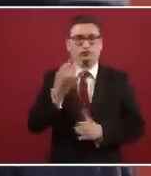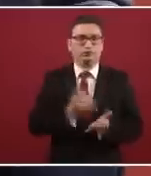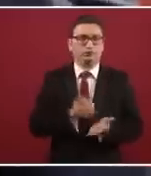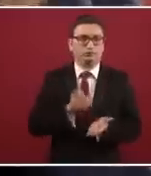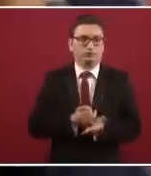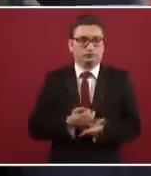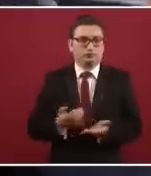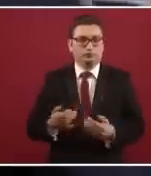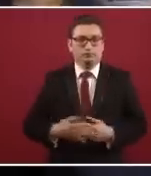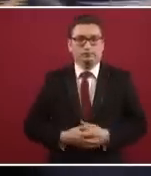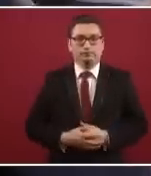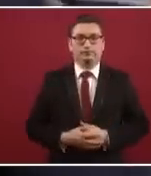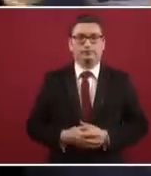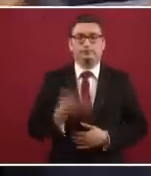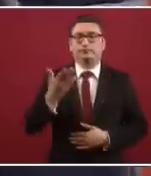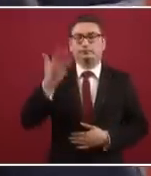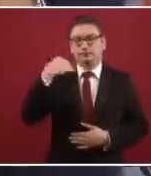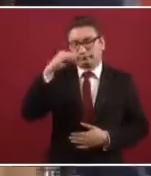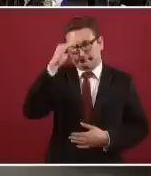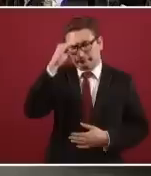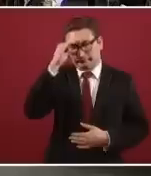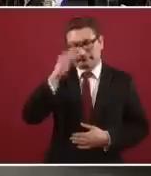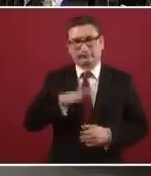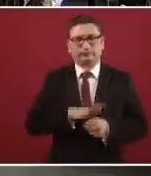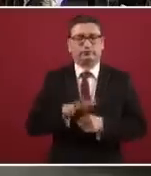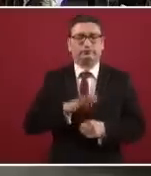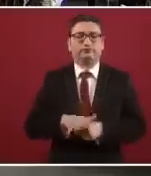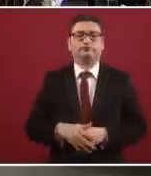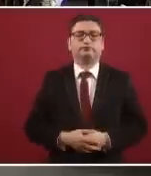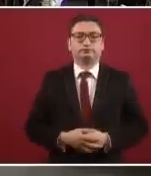¿Cuál era el pensamiento, la concepción